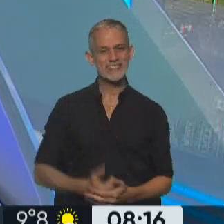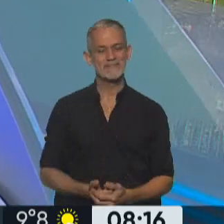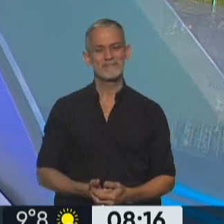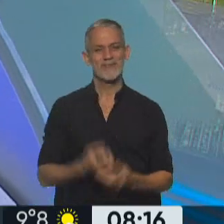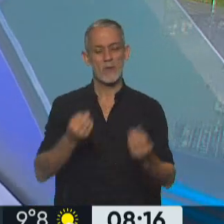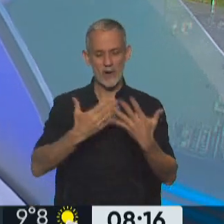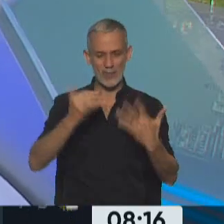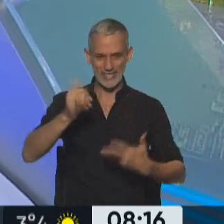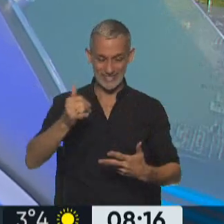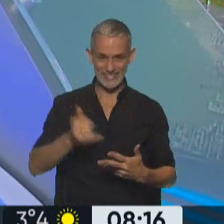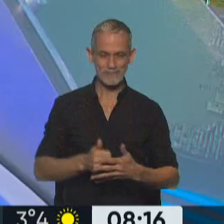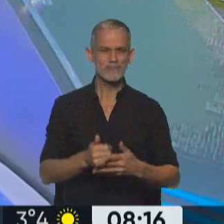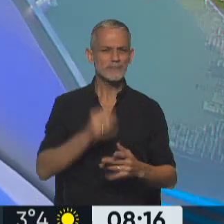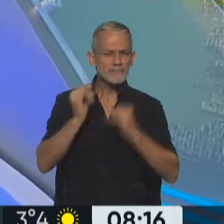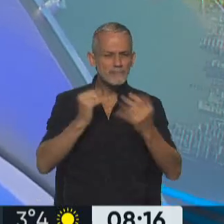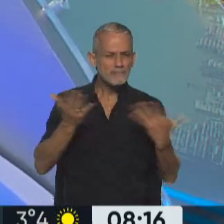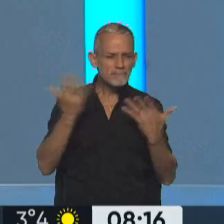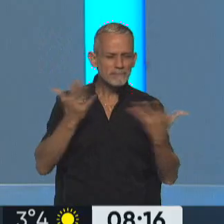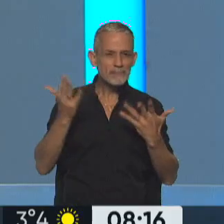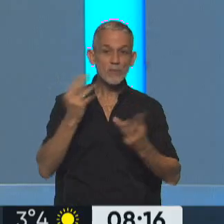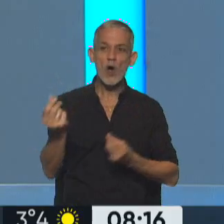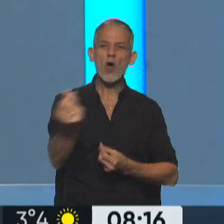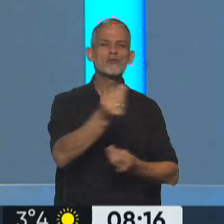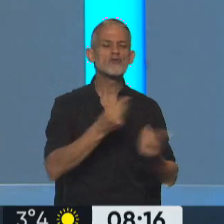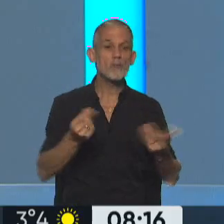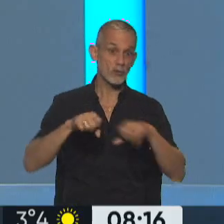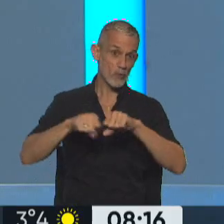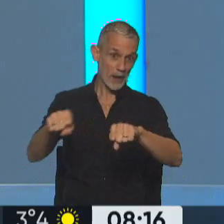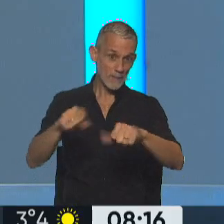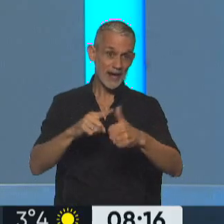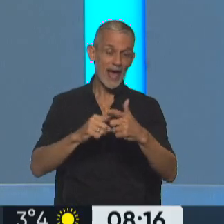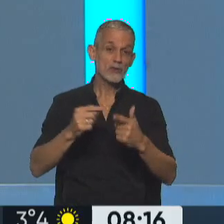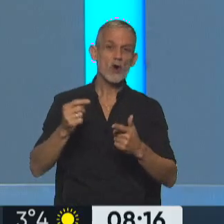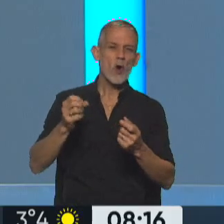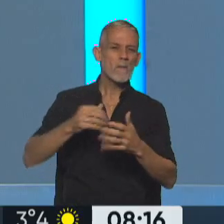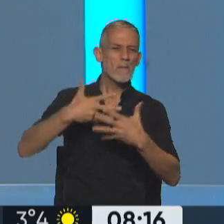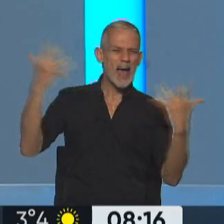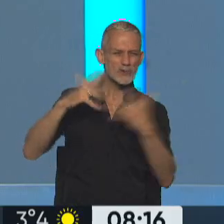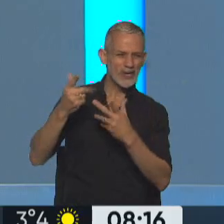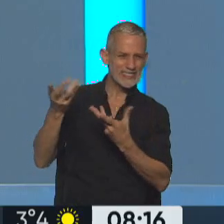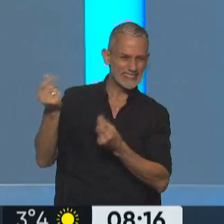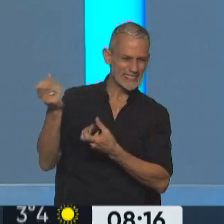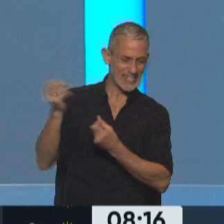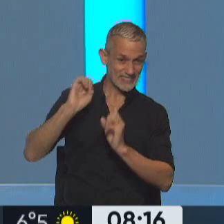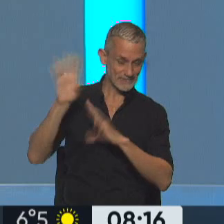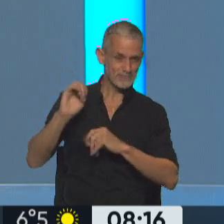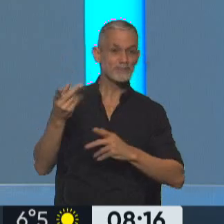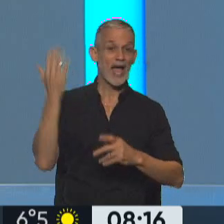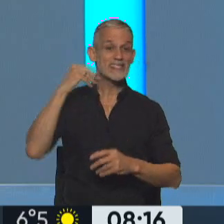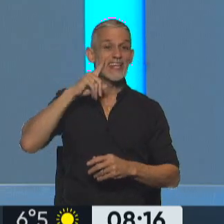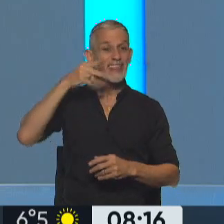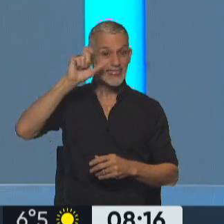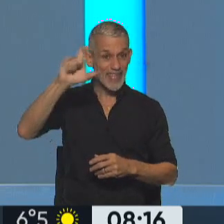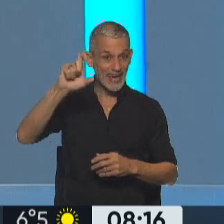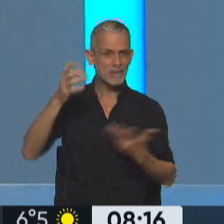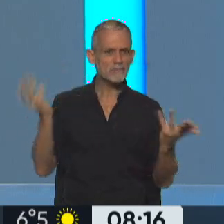buenos días, Silvi. Sí, tenemos datos de qué está pasando con el consumo en supermercados y mayoristas. Son datos que ayer publicó el INDEC y que dan